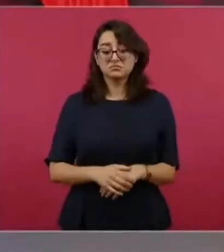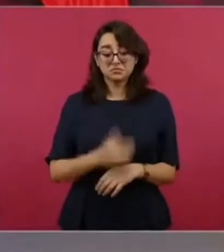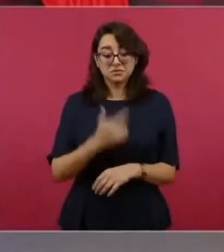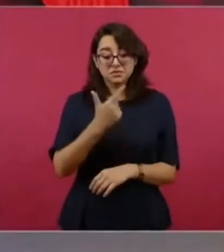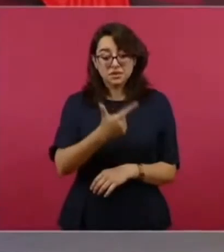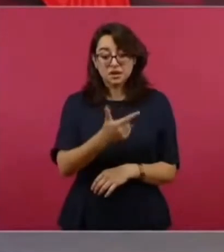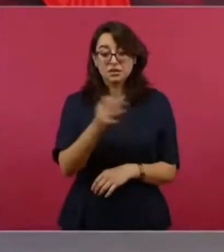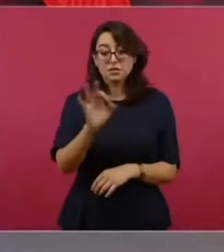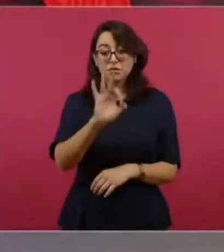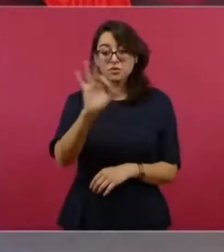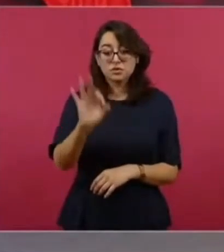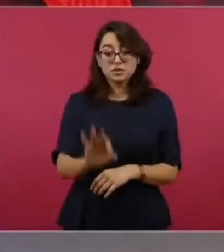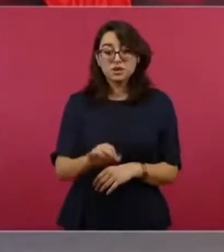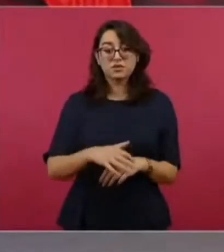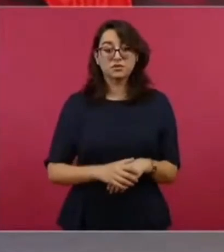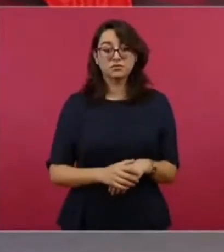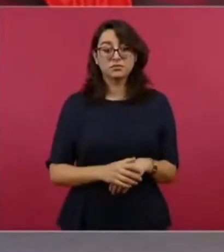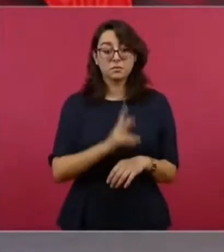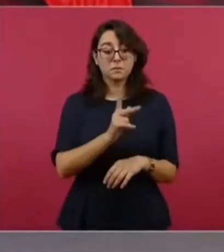7%.